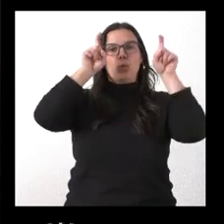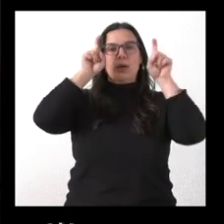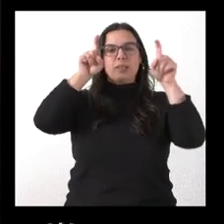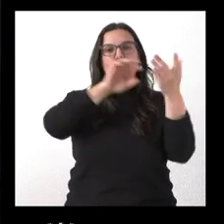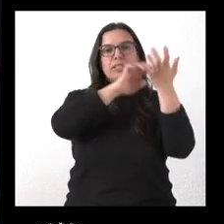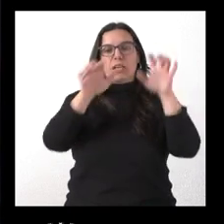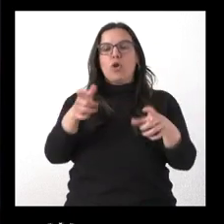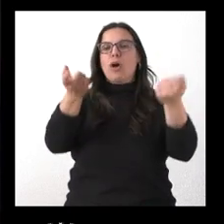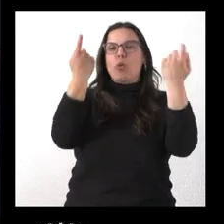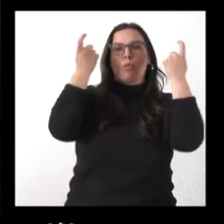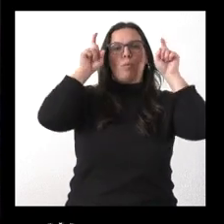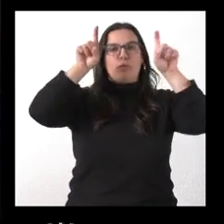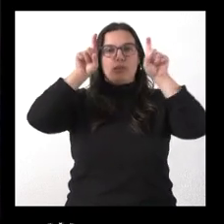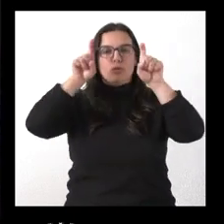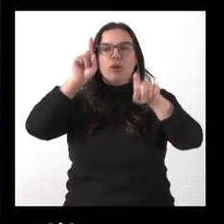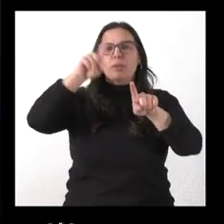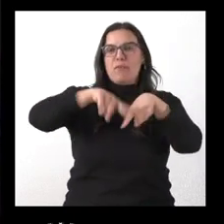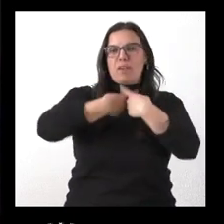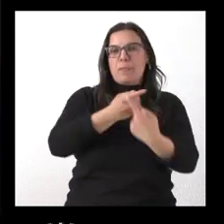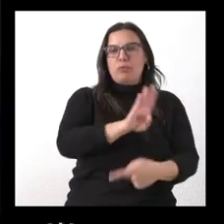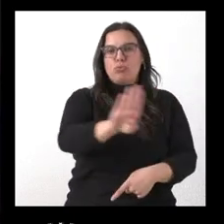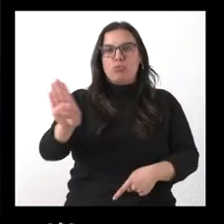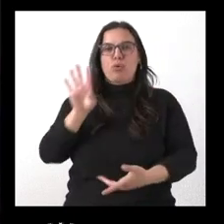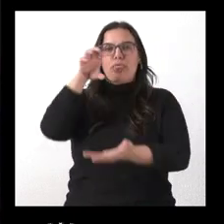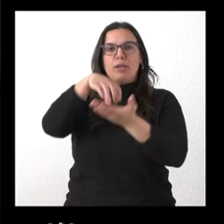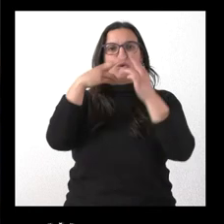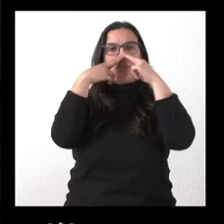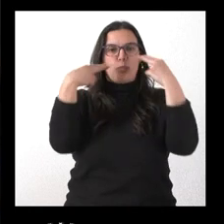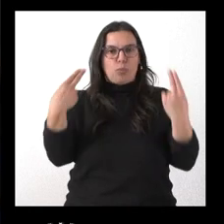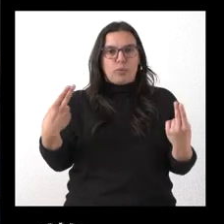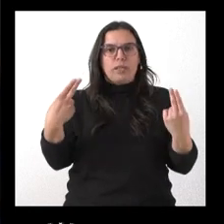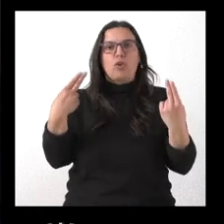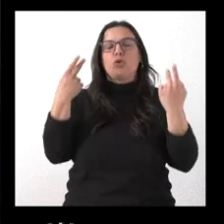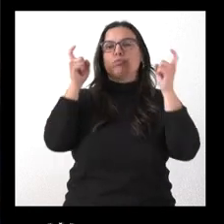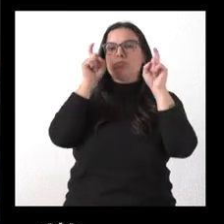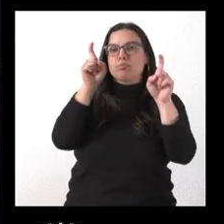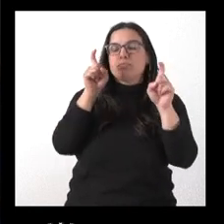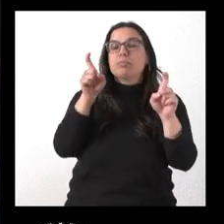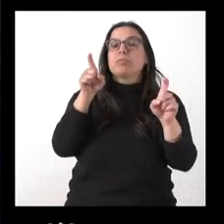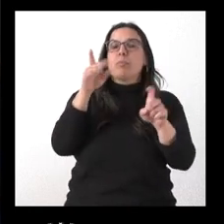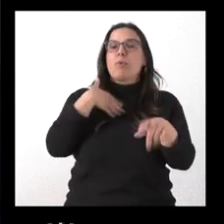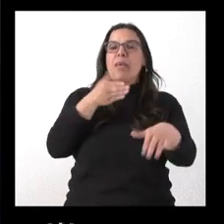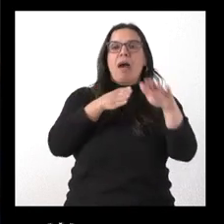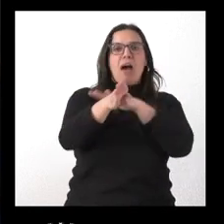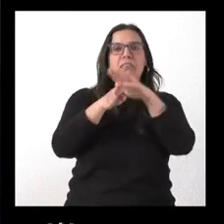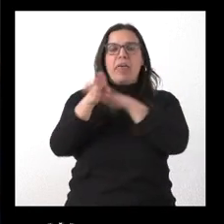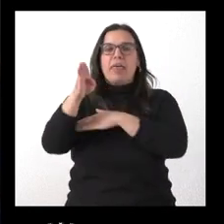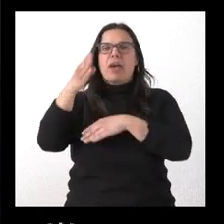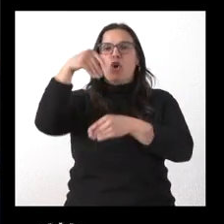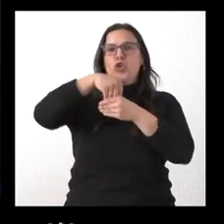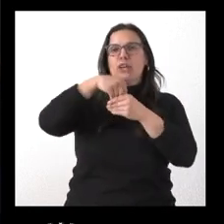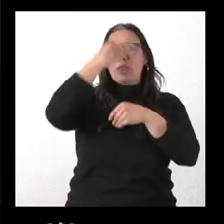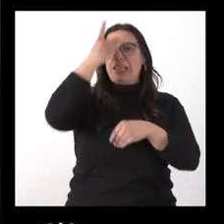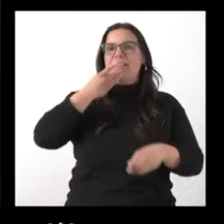león incluyendo el alumnado el profesorado y las familias de los centros públicos docentes que tendrán acceso a distintos contenidos digitales hablamos